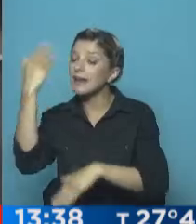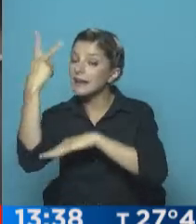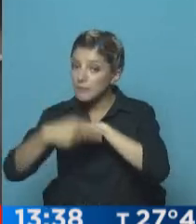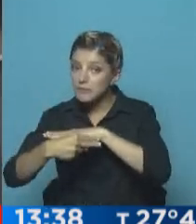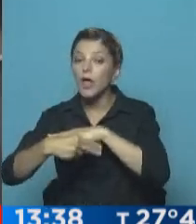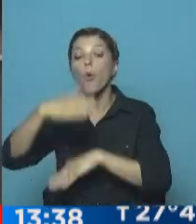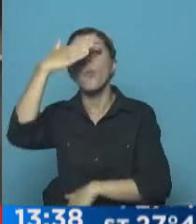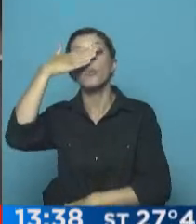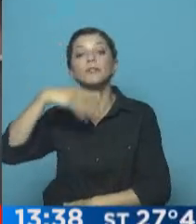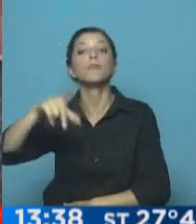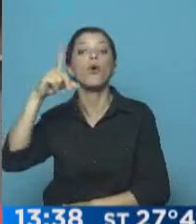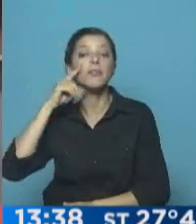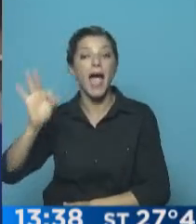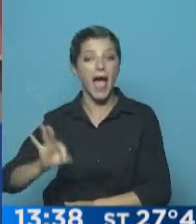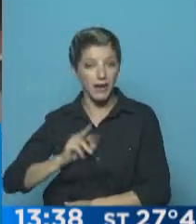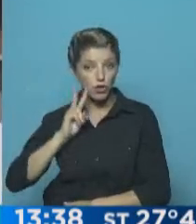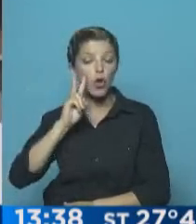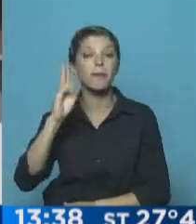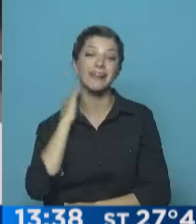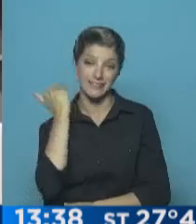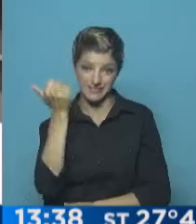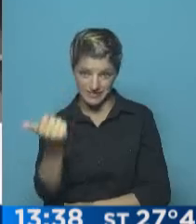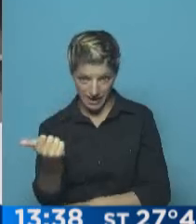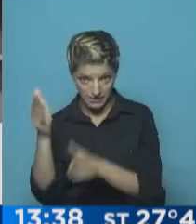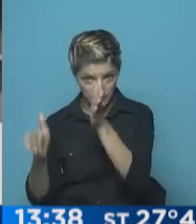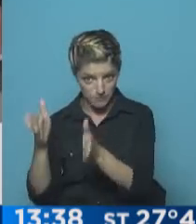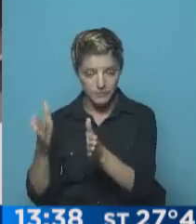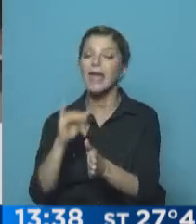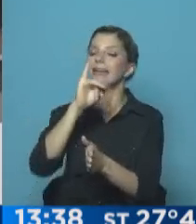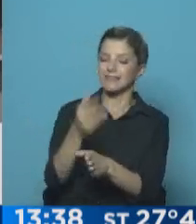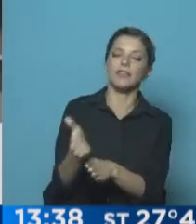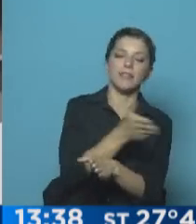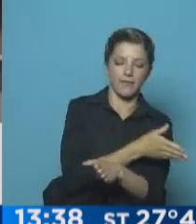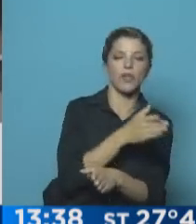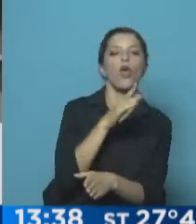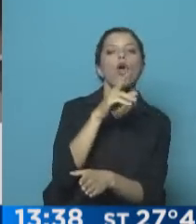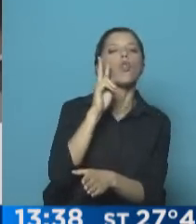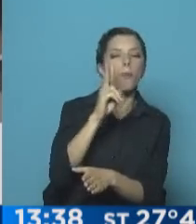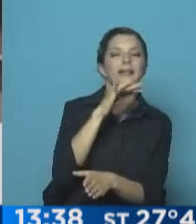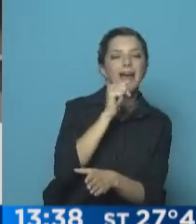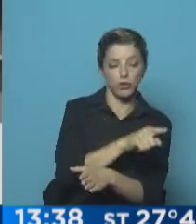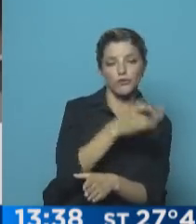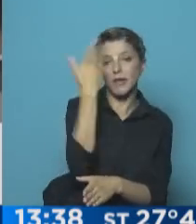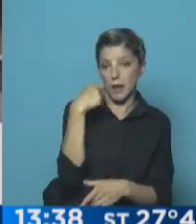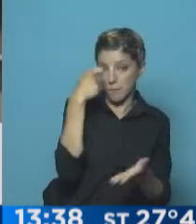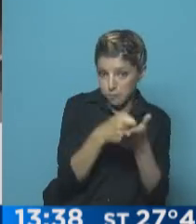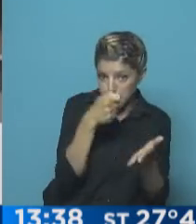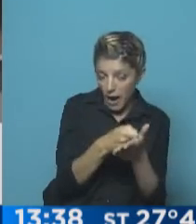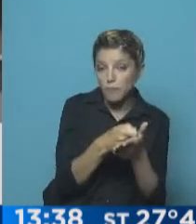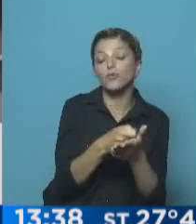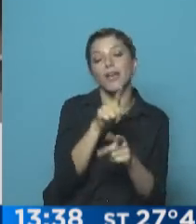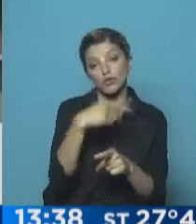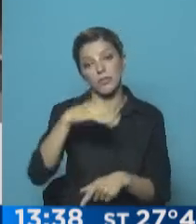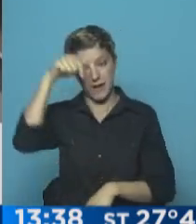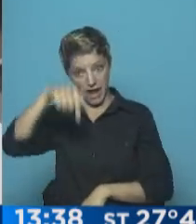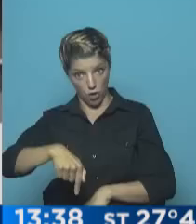2016 m simplemente aquellos que cobraron sí durante el 2004 14 no las tienen que presentar y el plazo es el último día hábil